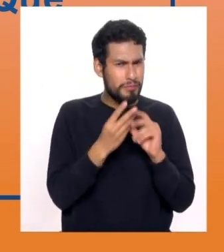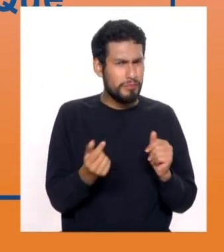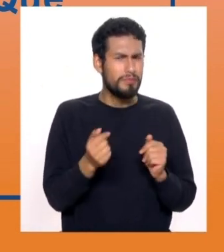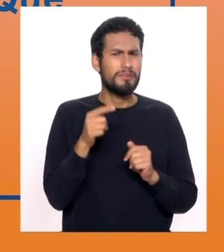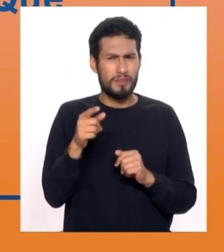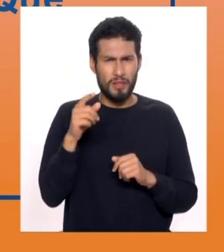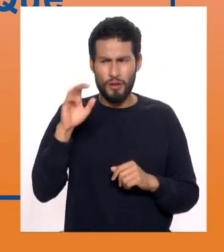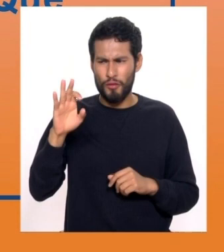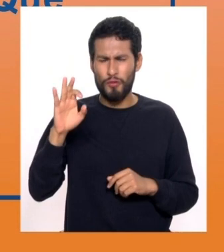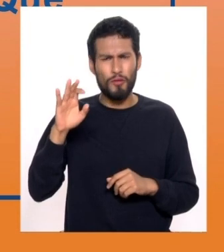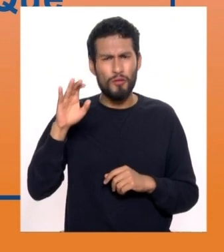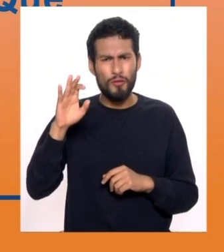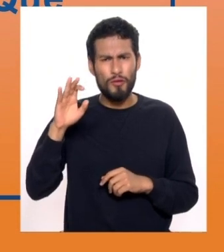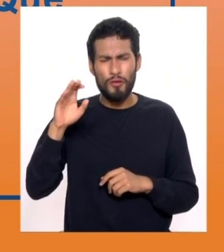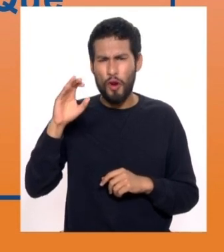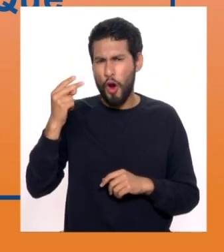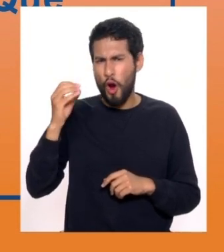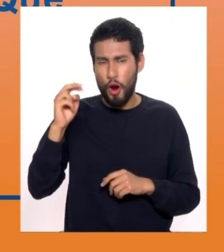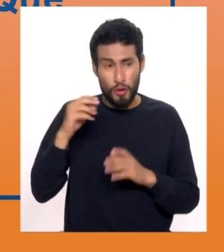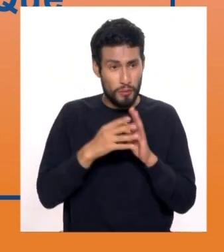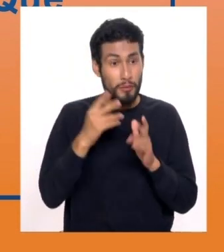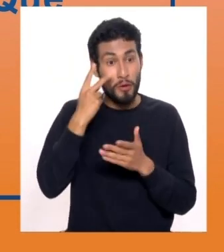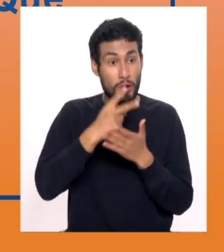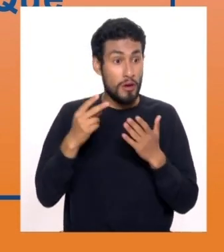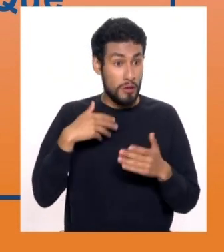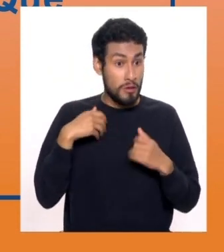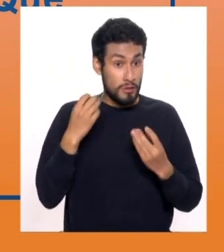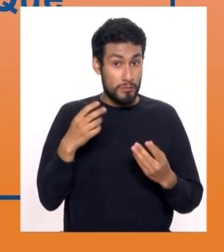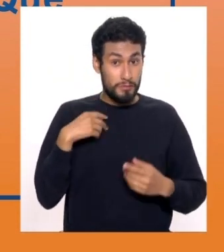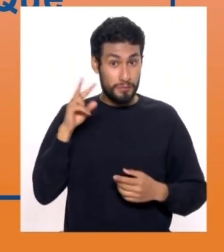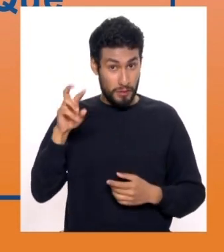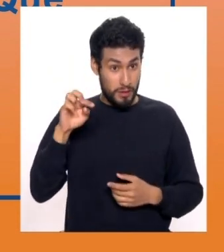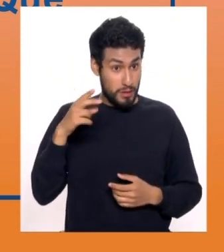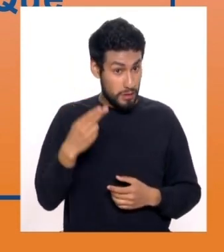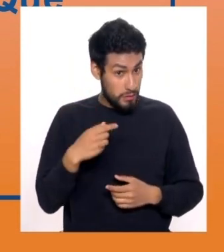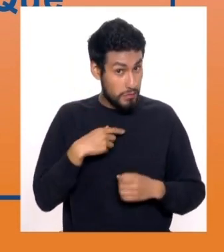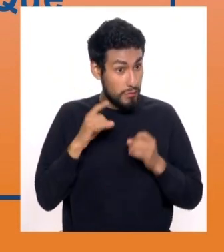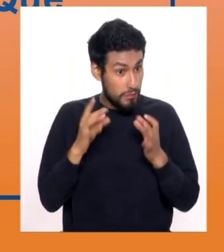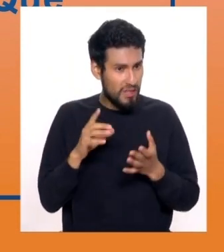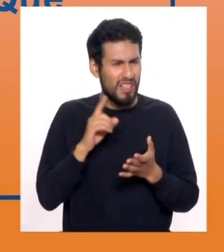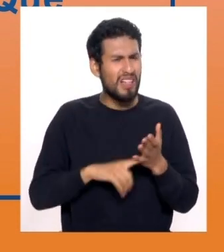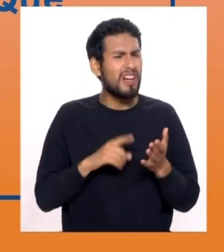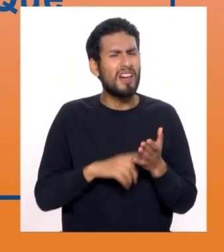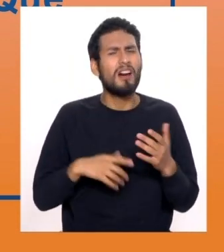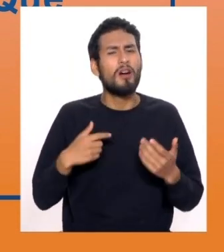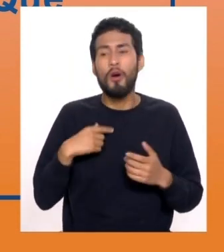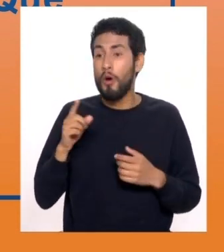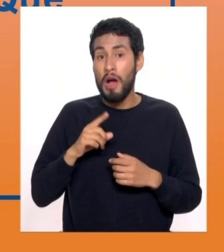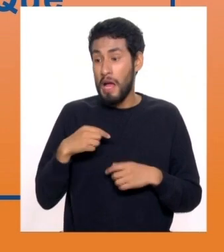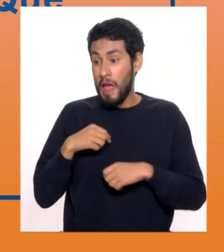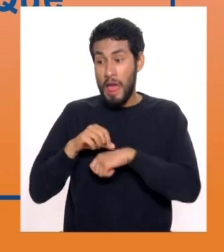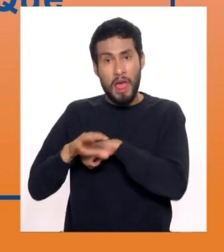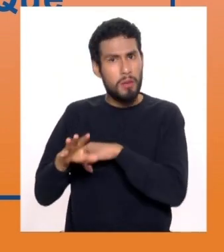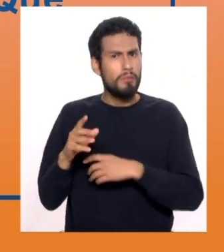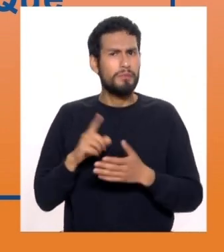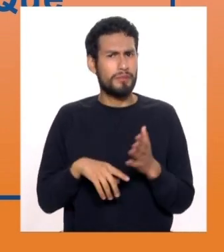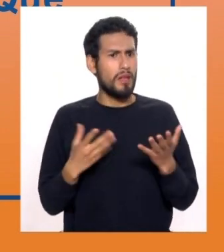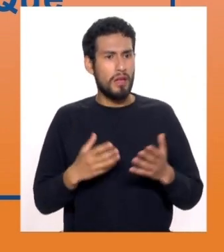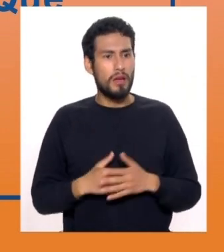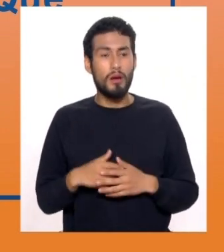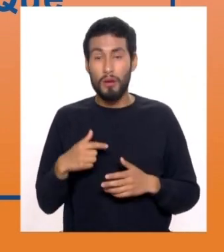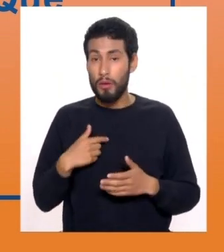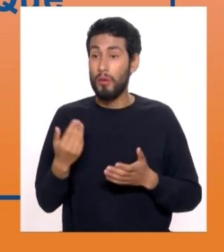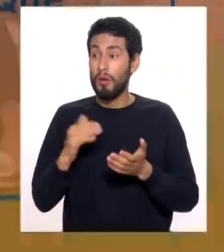desaparecieron. Hace 2 semanas me volvieron a salir. ¿Puedo tener virus de papiloma humano? ¿Qué deberé hacer para no contagiar o no